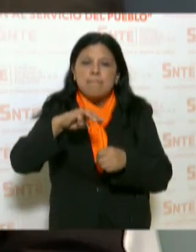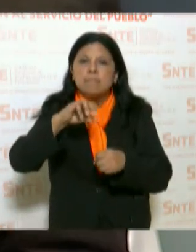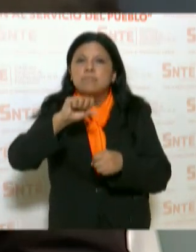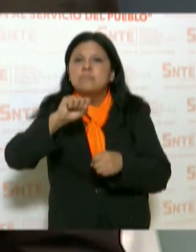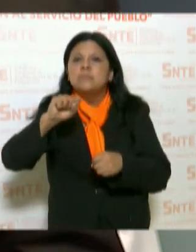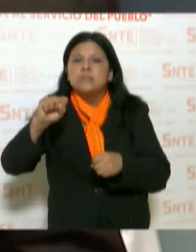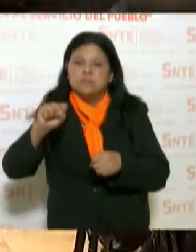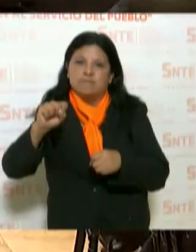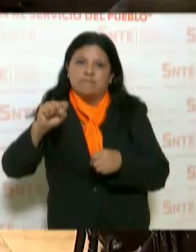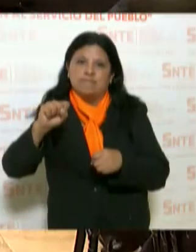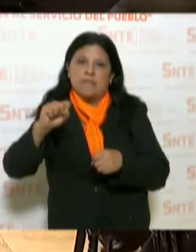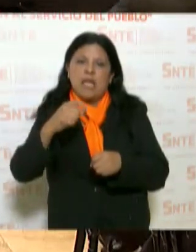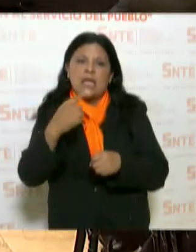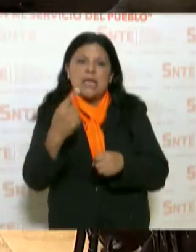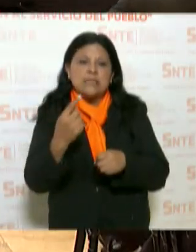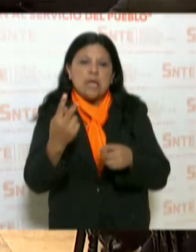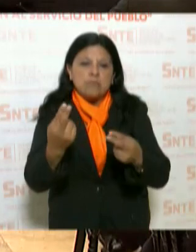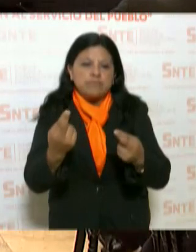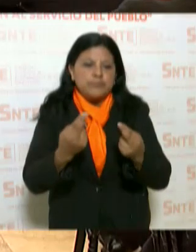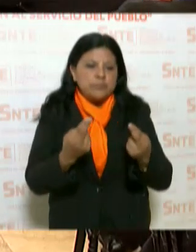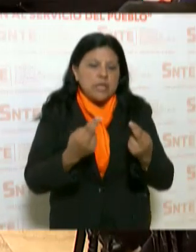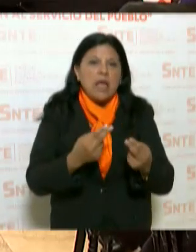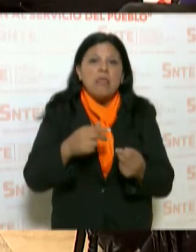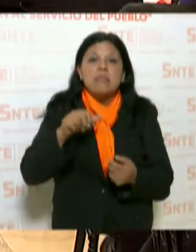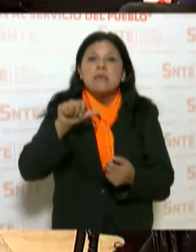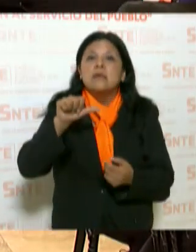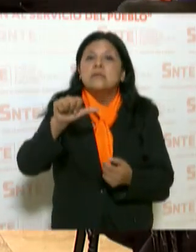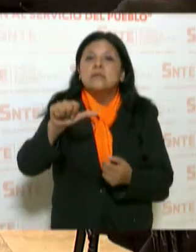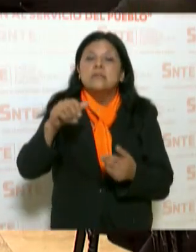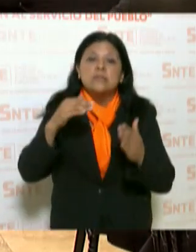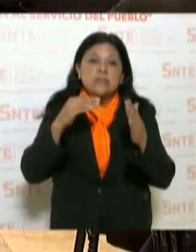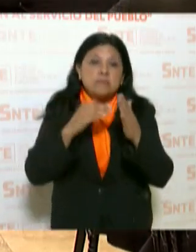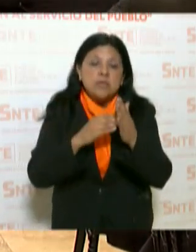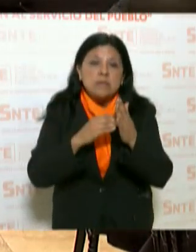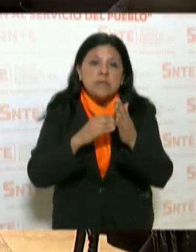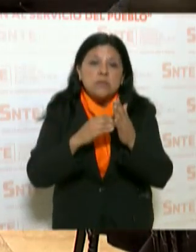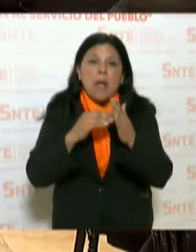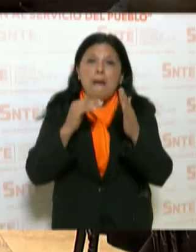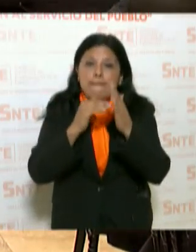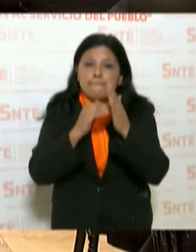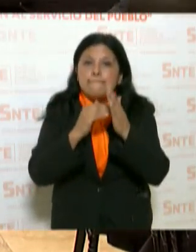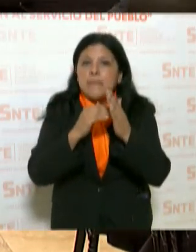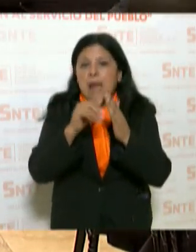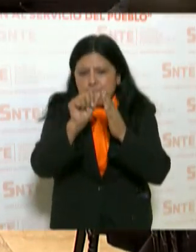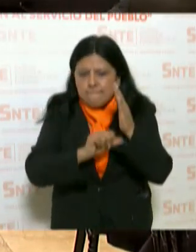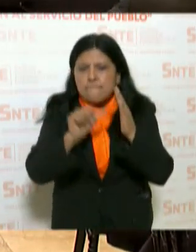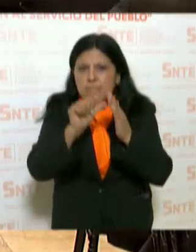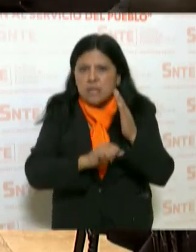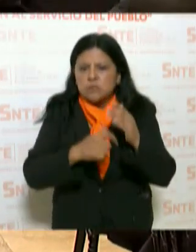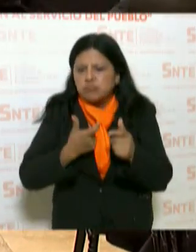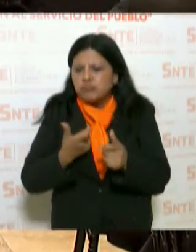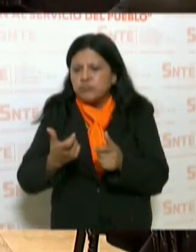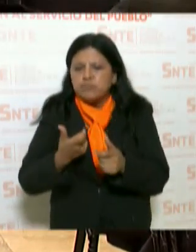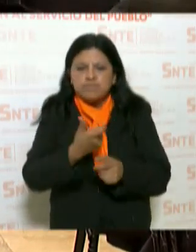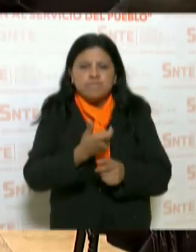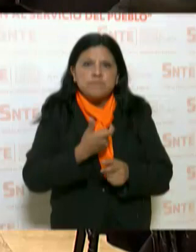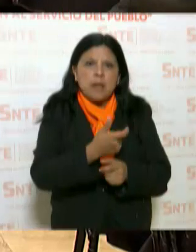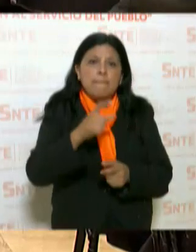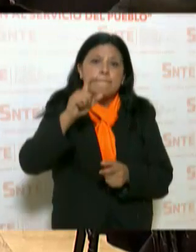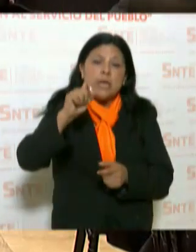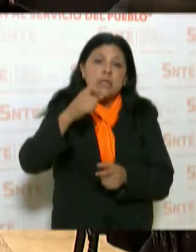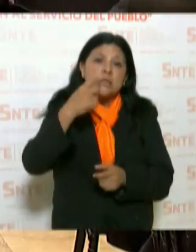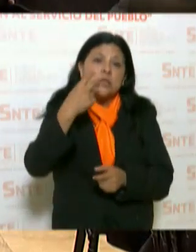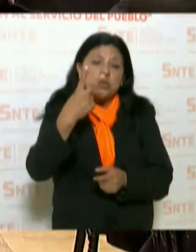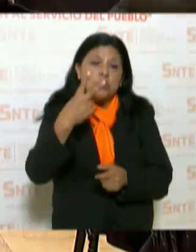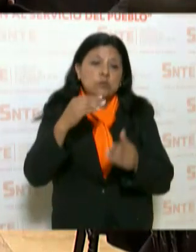promedio 16 mil pesos mensuales, los 22 millones de trabajadores de